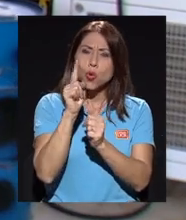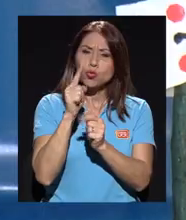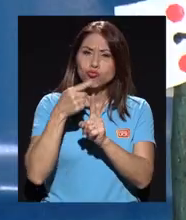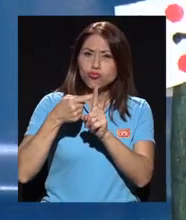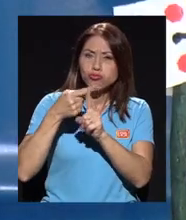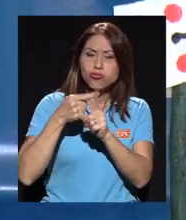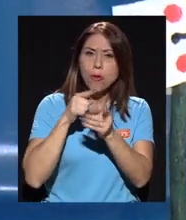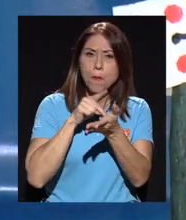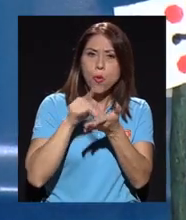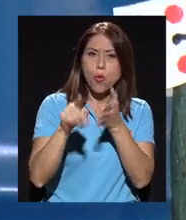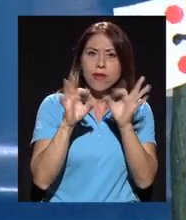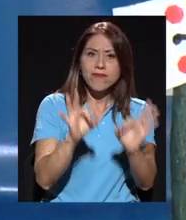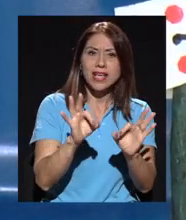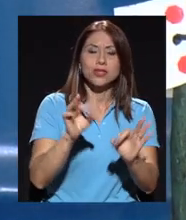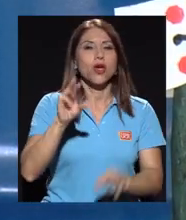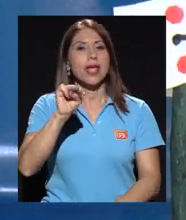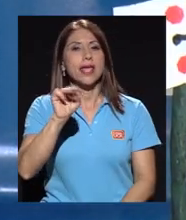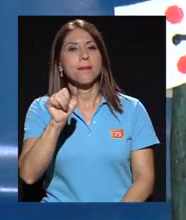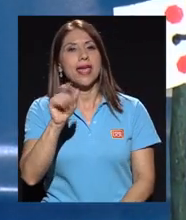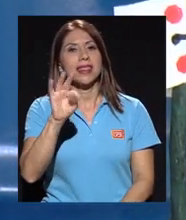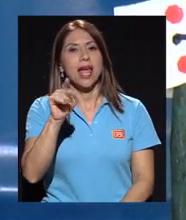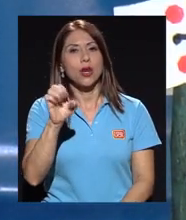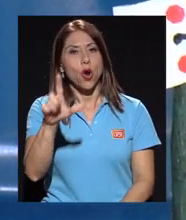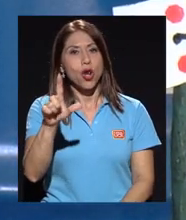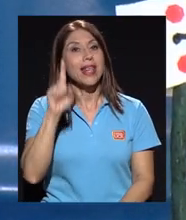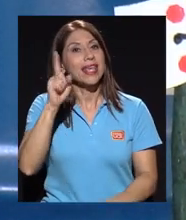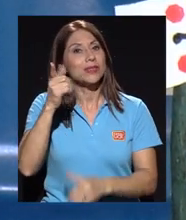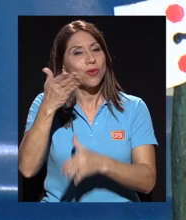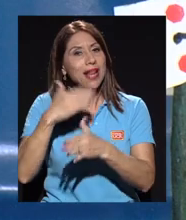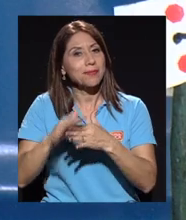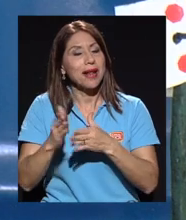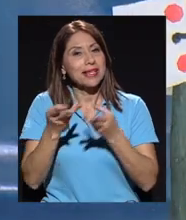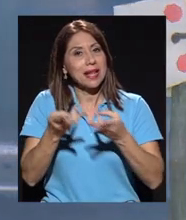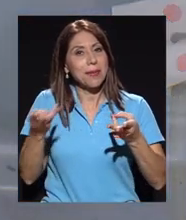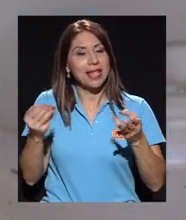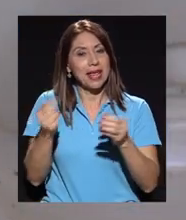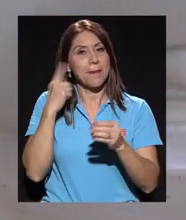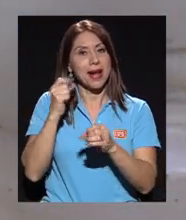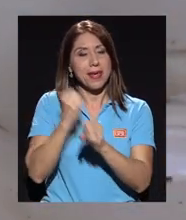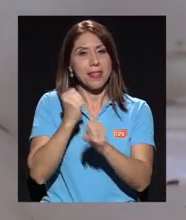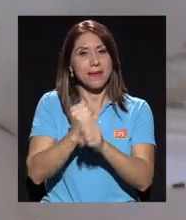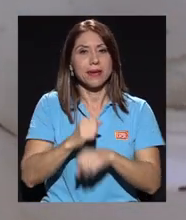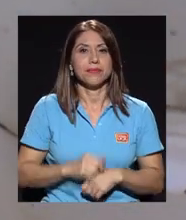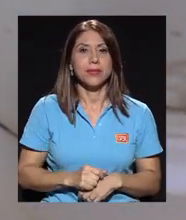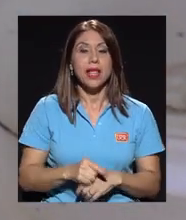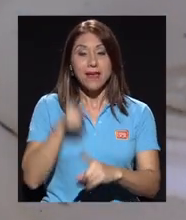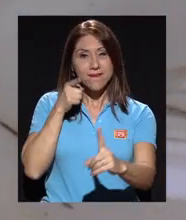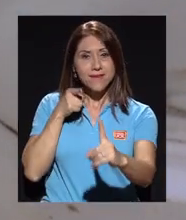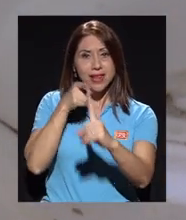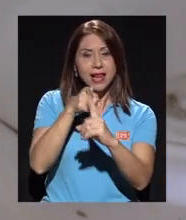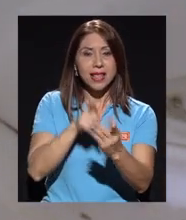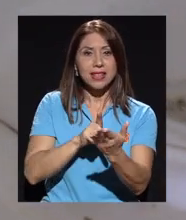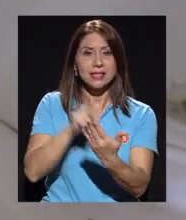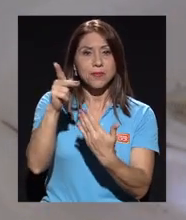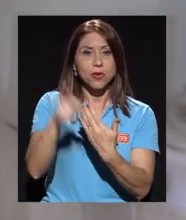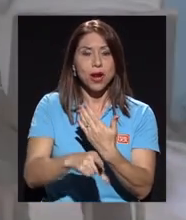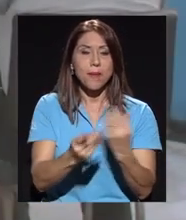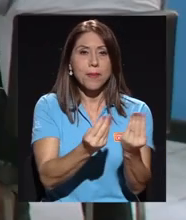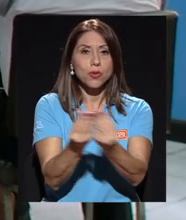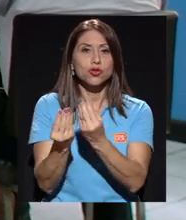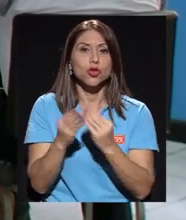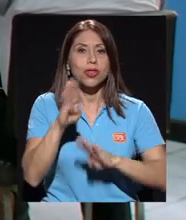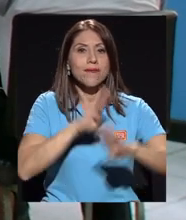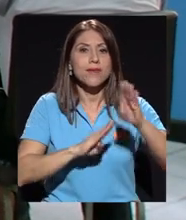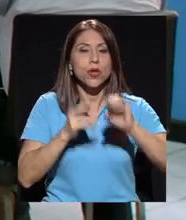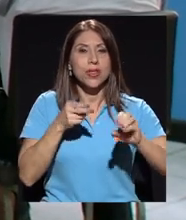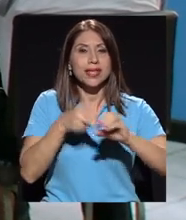y metanol, que es una de las partes de la materia prima. La finalidad de este programa de producción de biodiesel